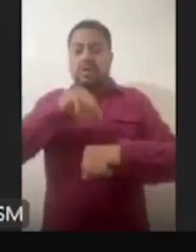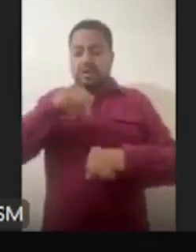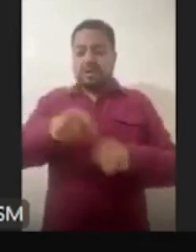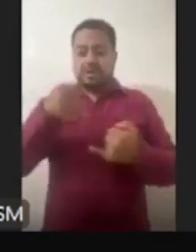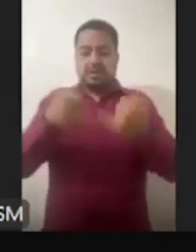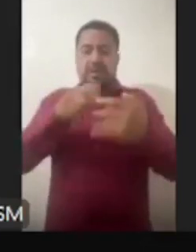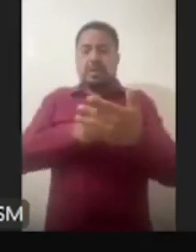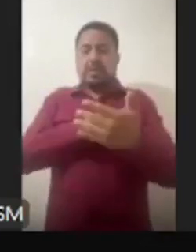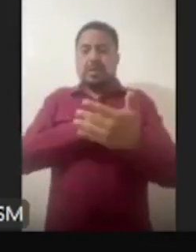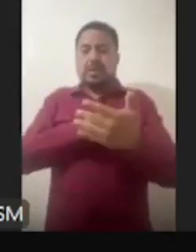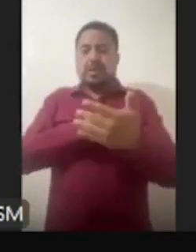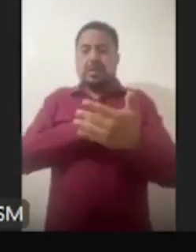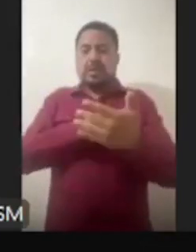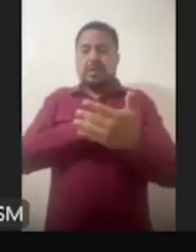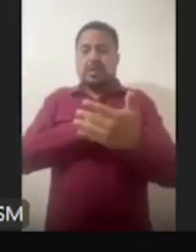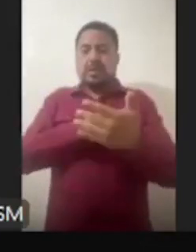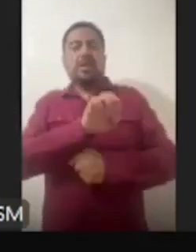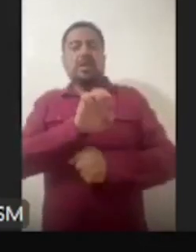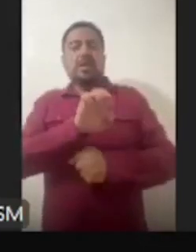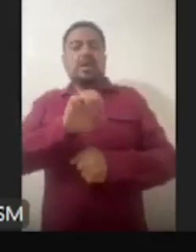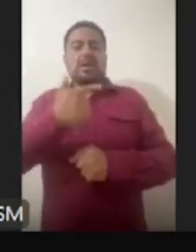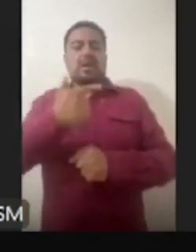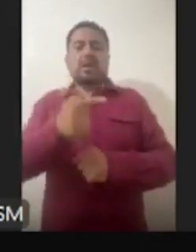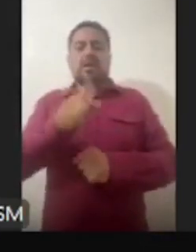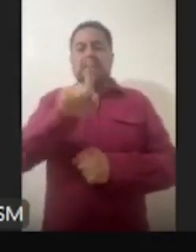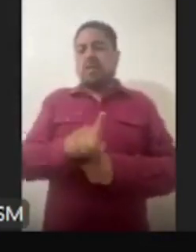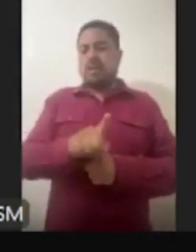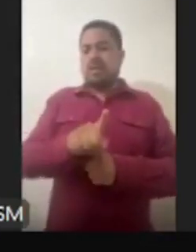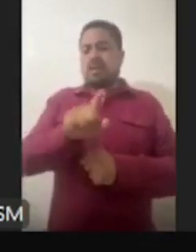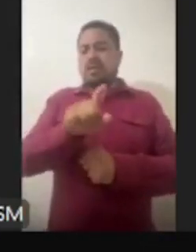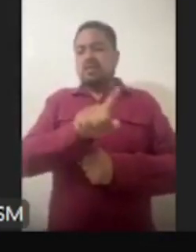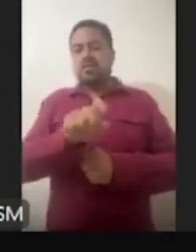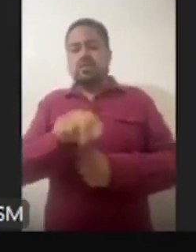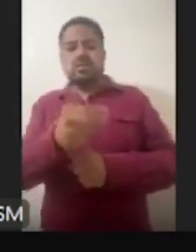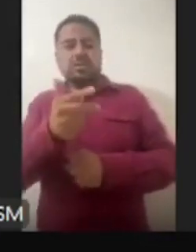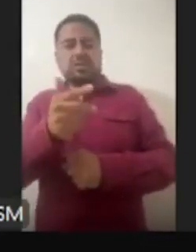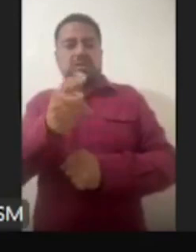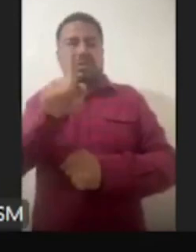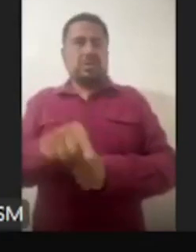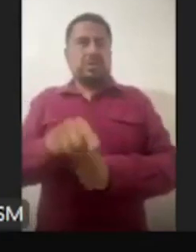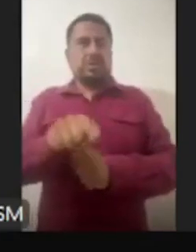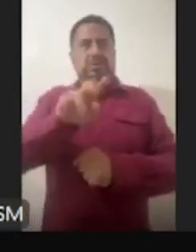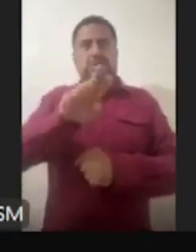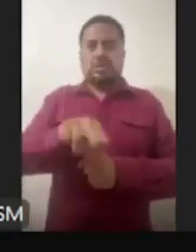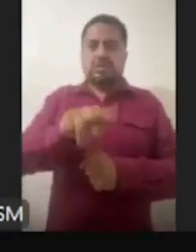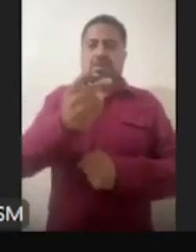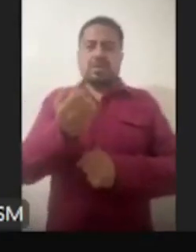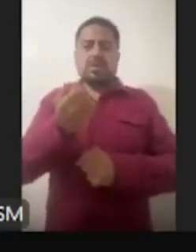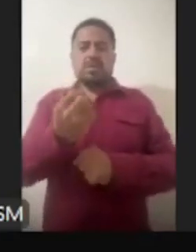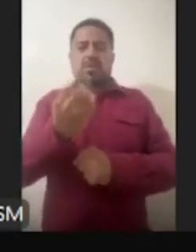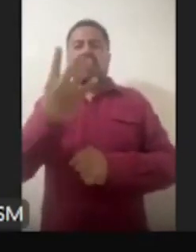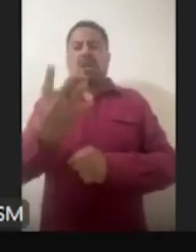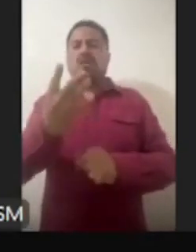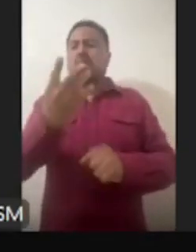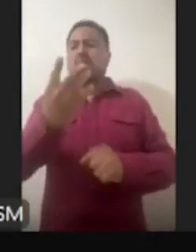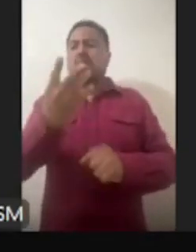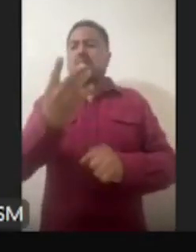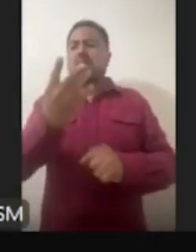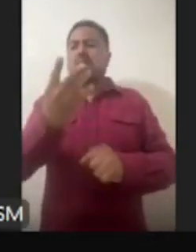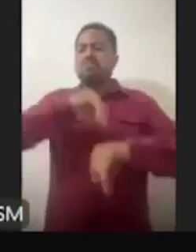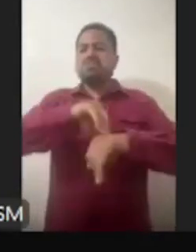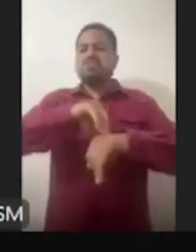ciudadano TE, diagonal GEC, diagonal 112, diagonal 2024, dejando sin efectos todos los actos realizados en cumplimiento de la